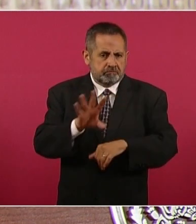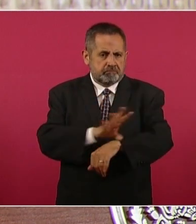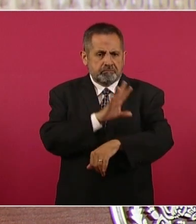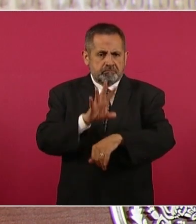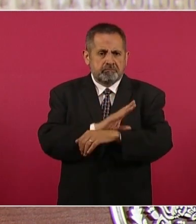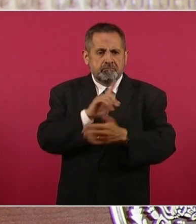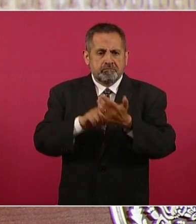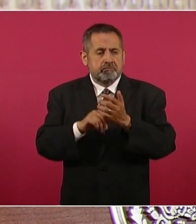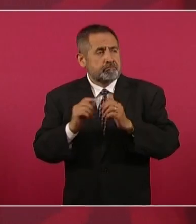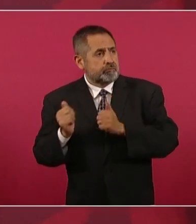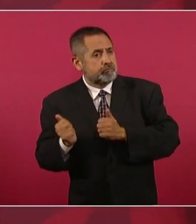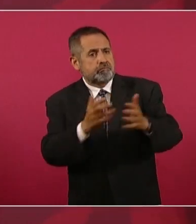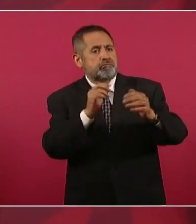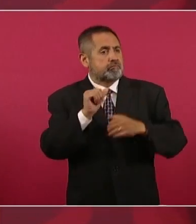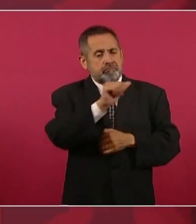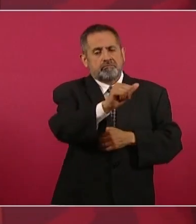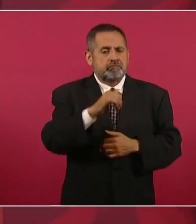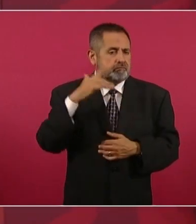energía eléctrica a California.